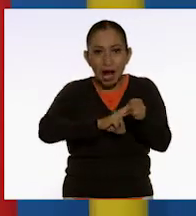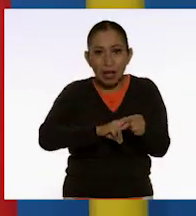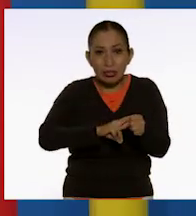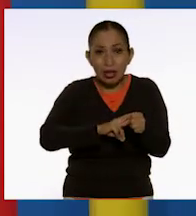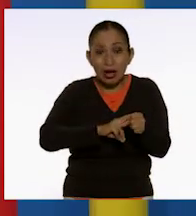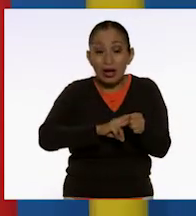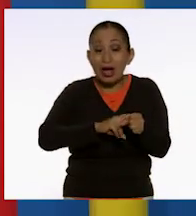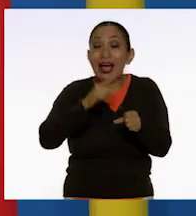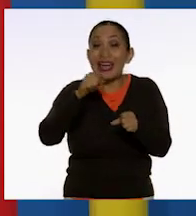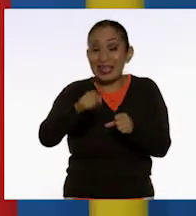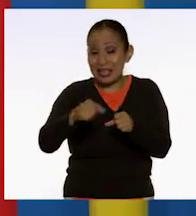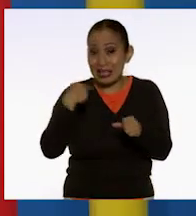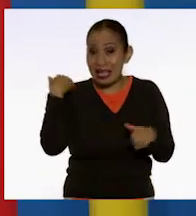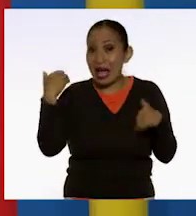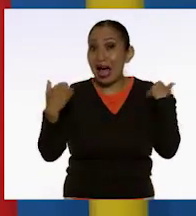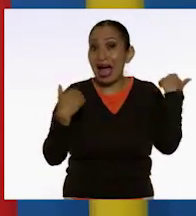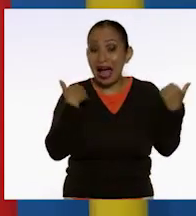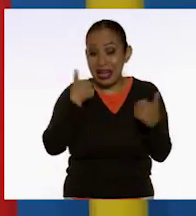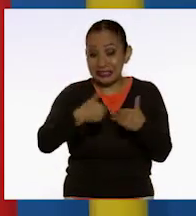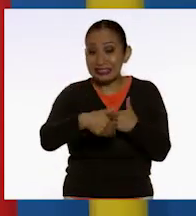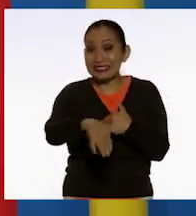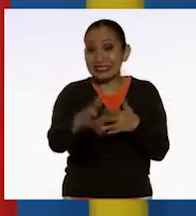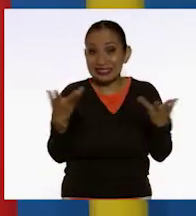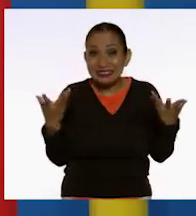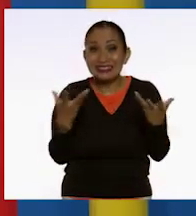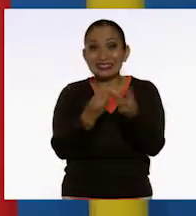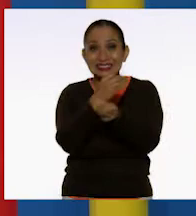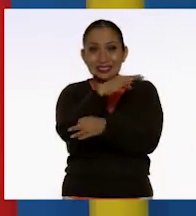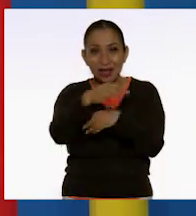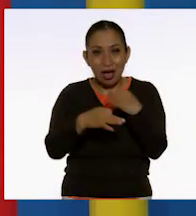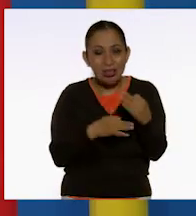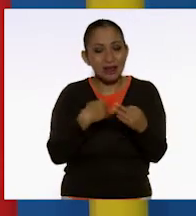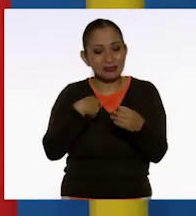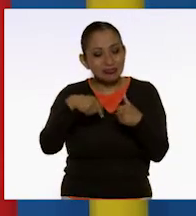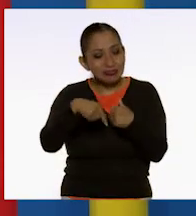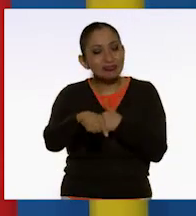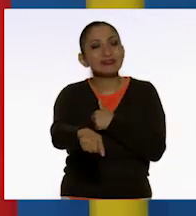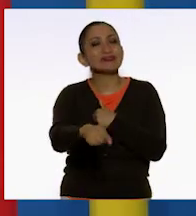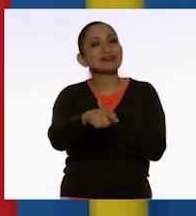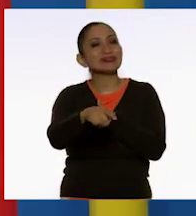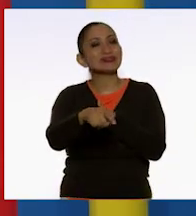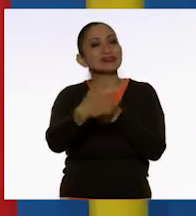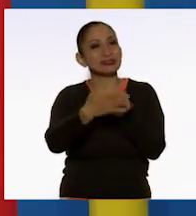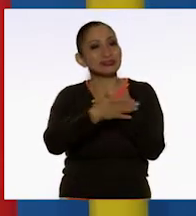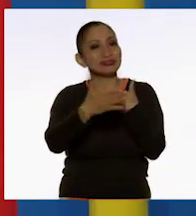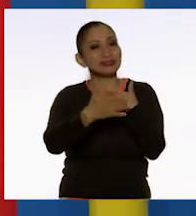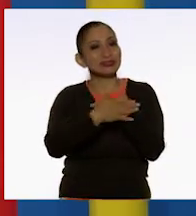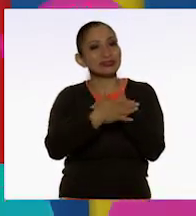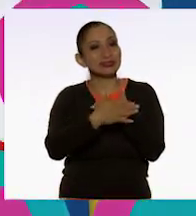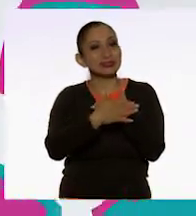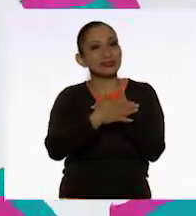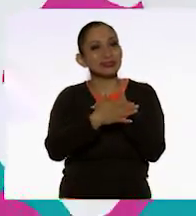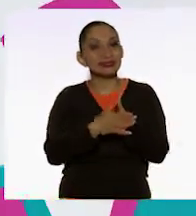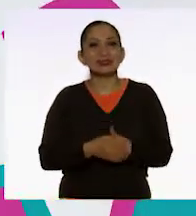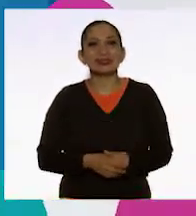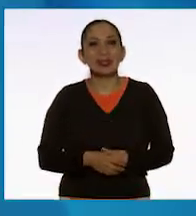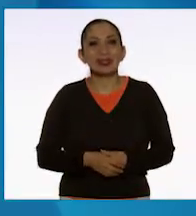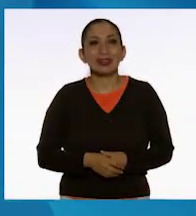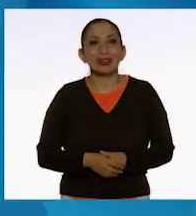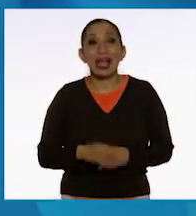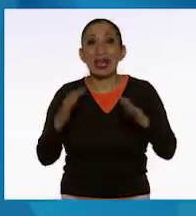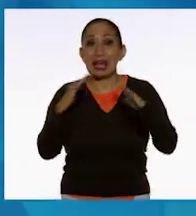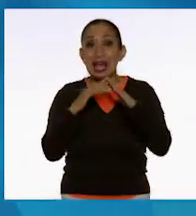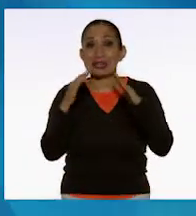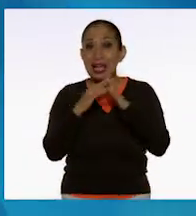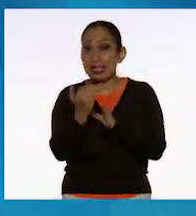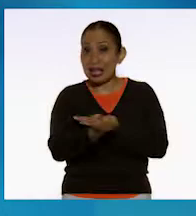sorprendente que ustedes y nosotros, unidas y unidos, disfrutaremos Por todo lo anterior, en casa